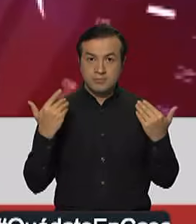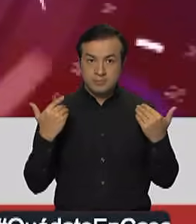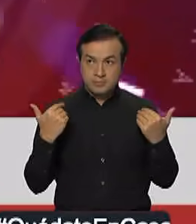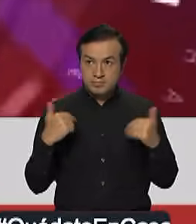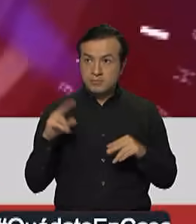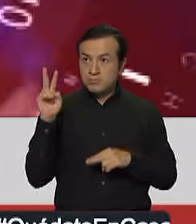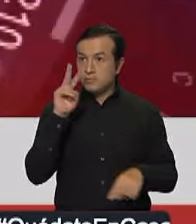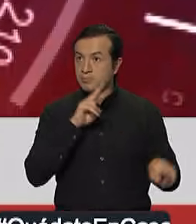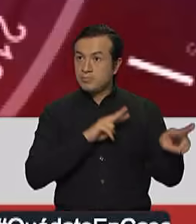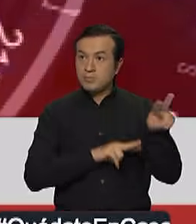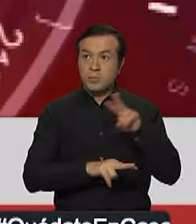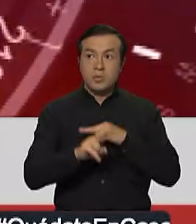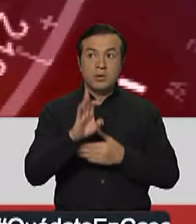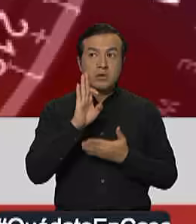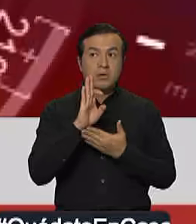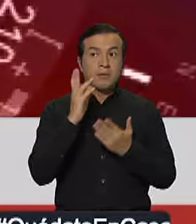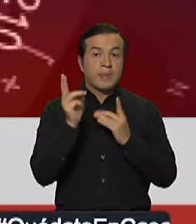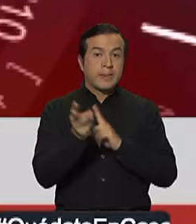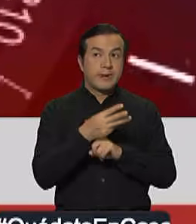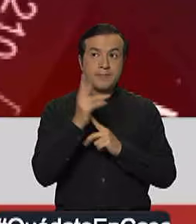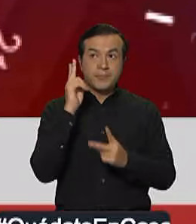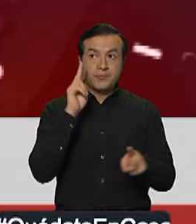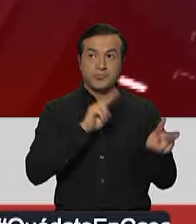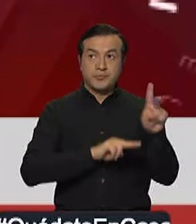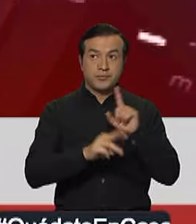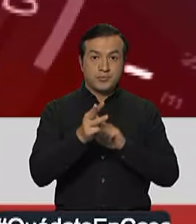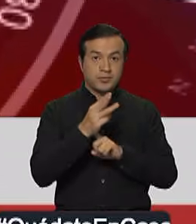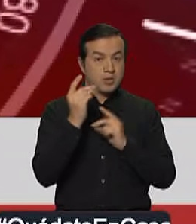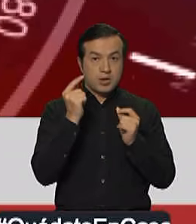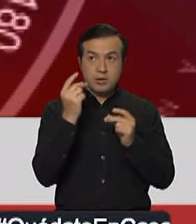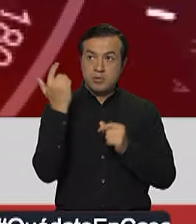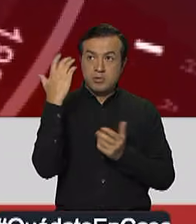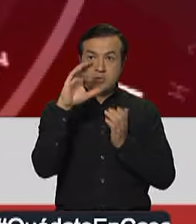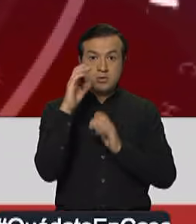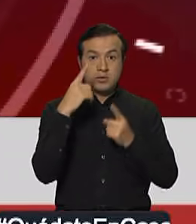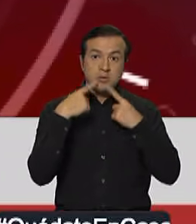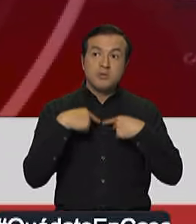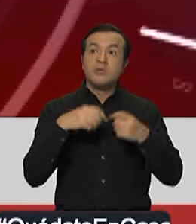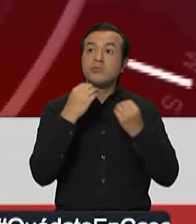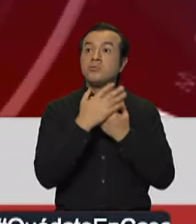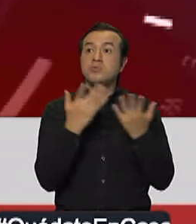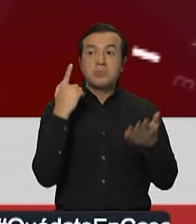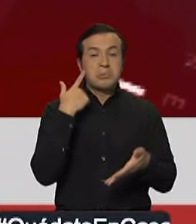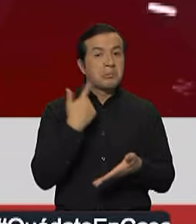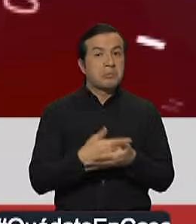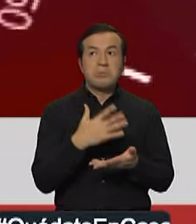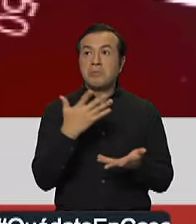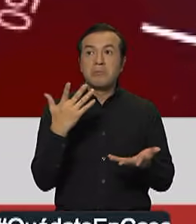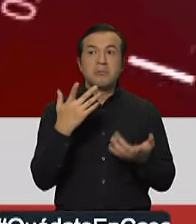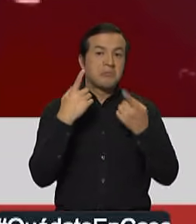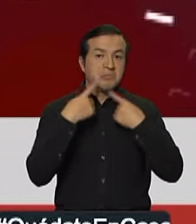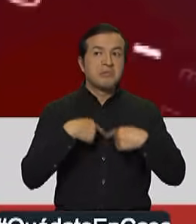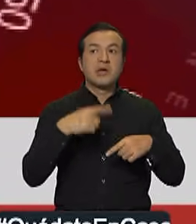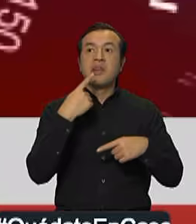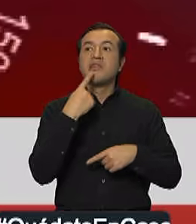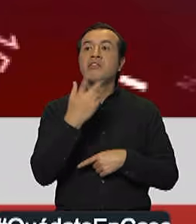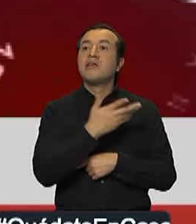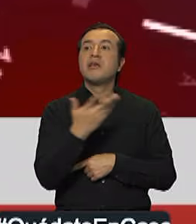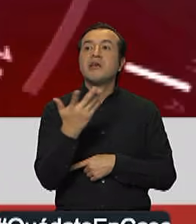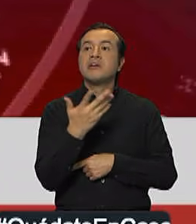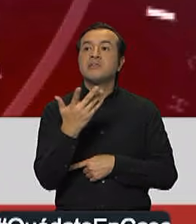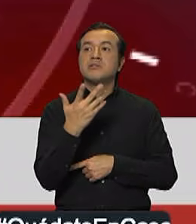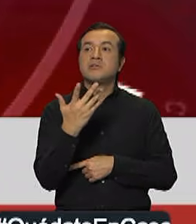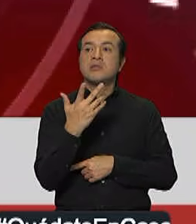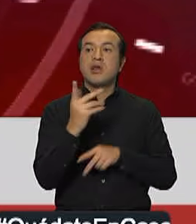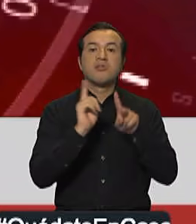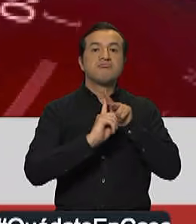La reacción de los testigos en las redes sociales no se hizo esperar y sin ningún argumento se publicó que se trataba de una